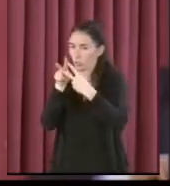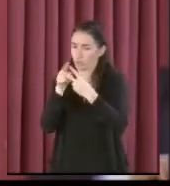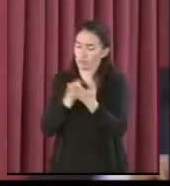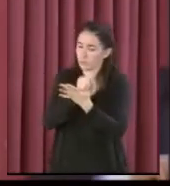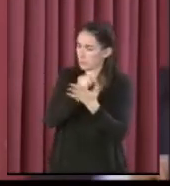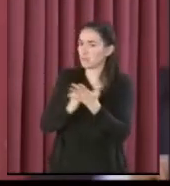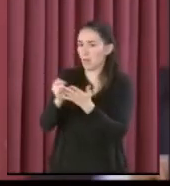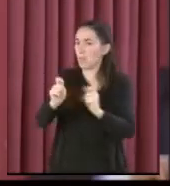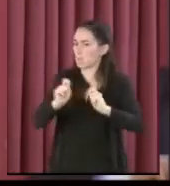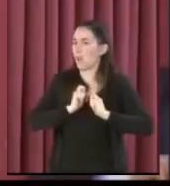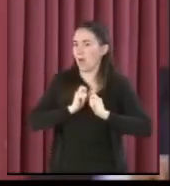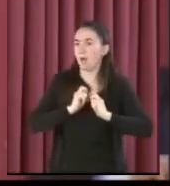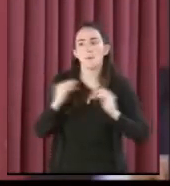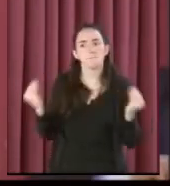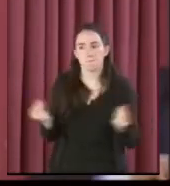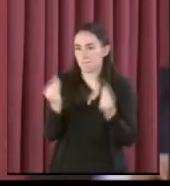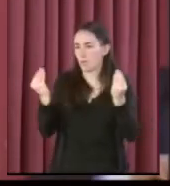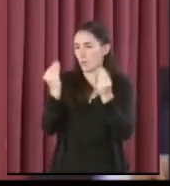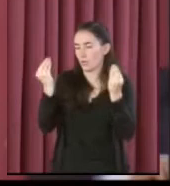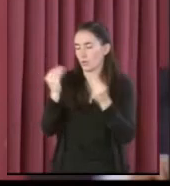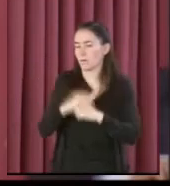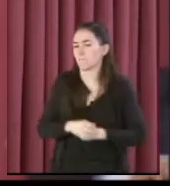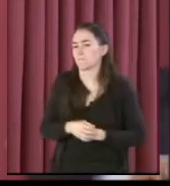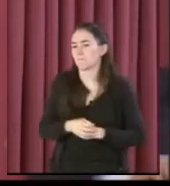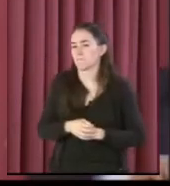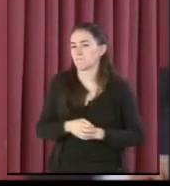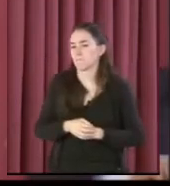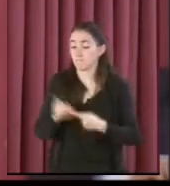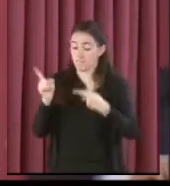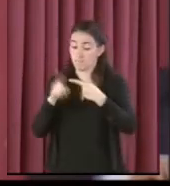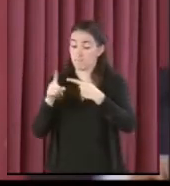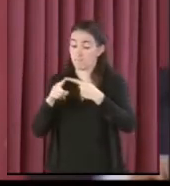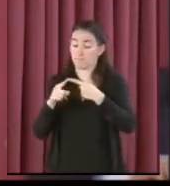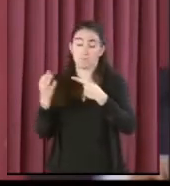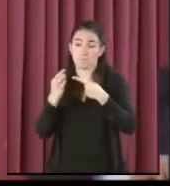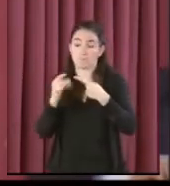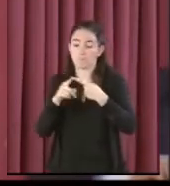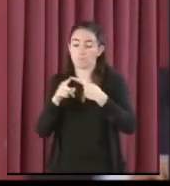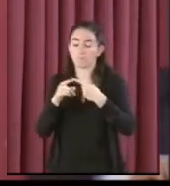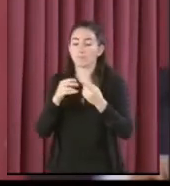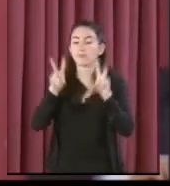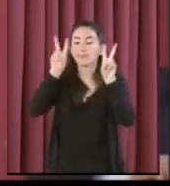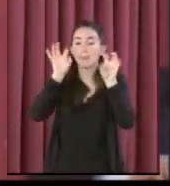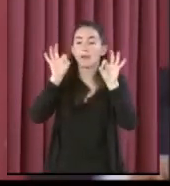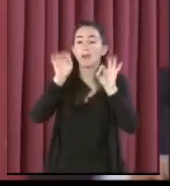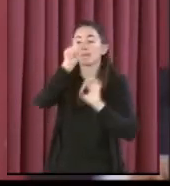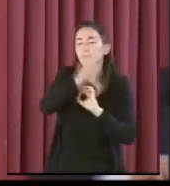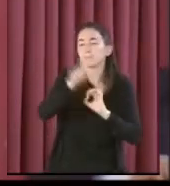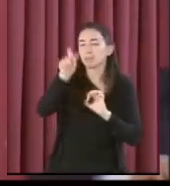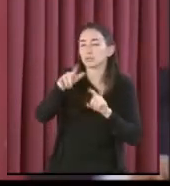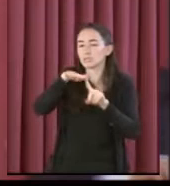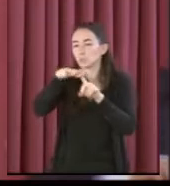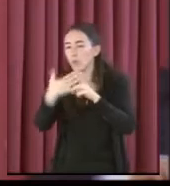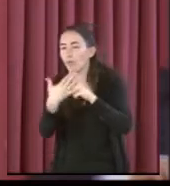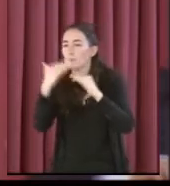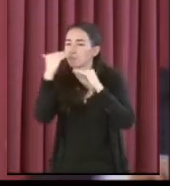manera eficaz a mejorar la cobertura del sistema. La primera de ellas es la línea de apoyo a las personas en situaciones de